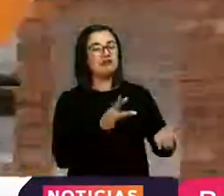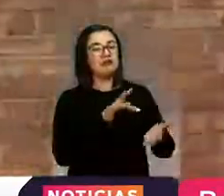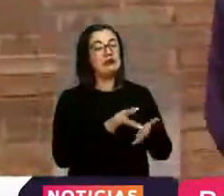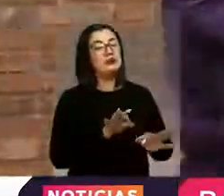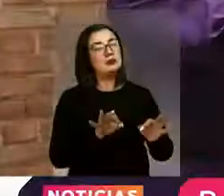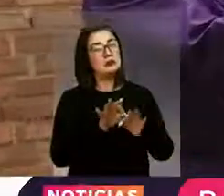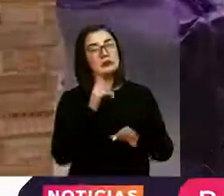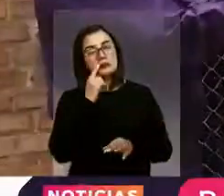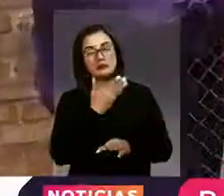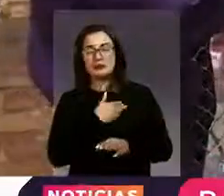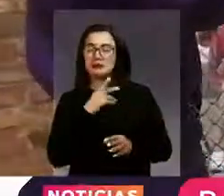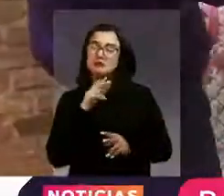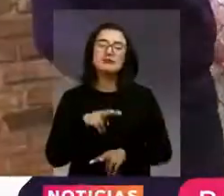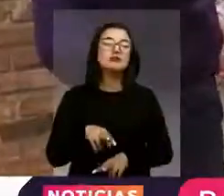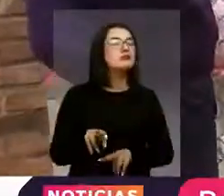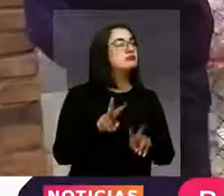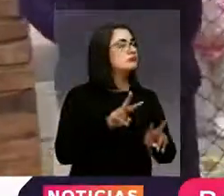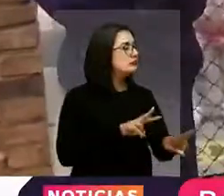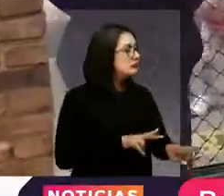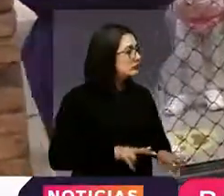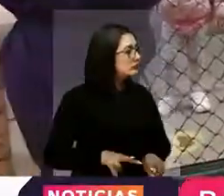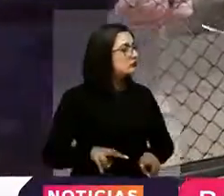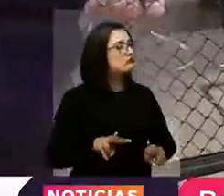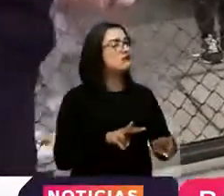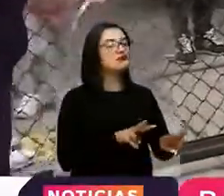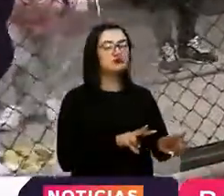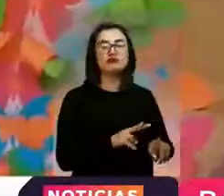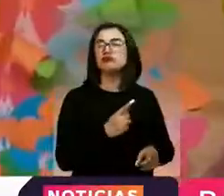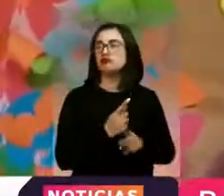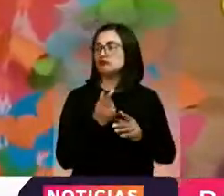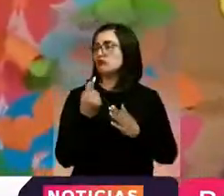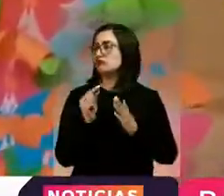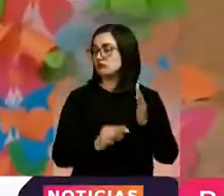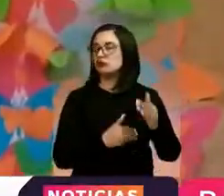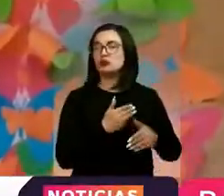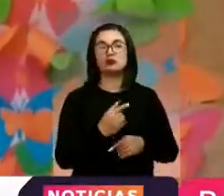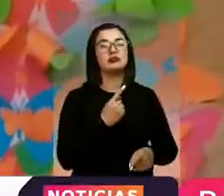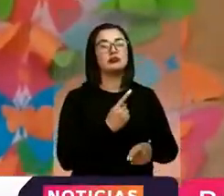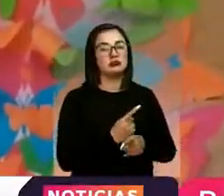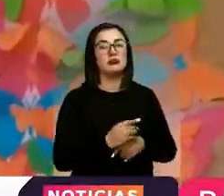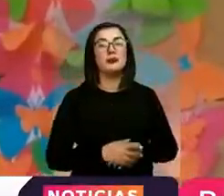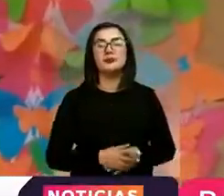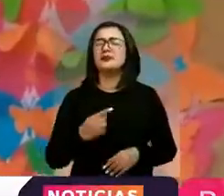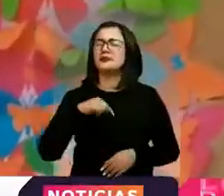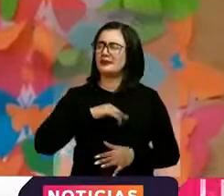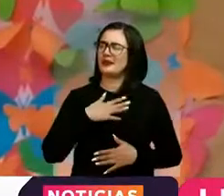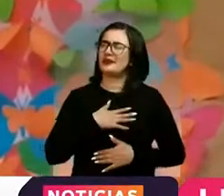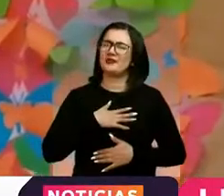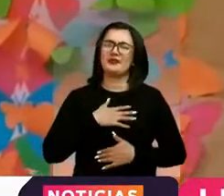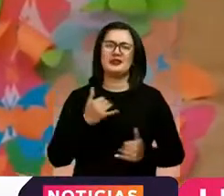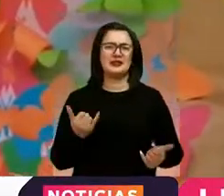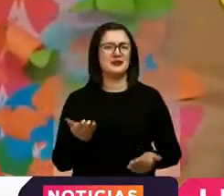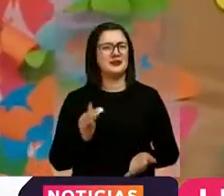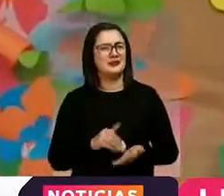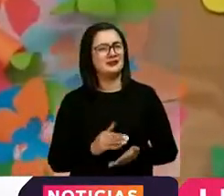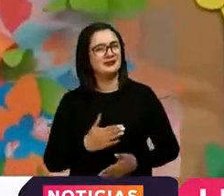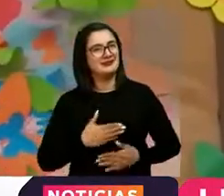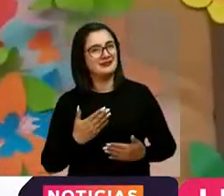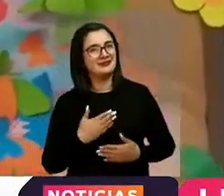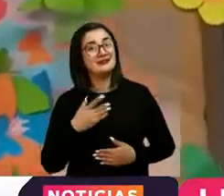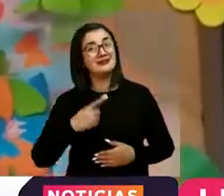hicieron un recorrido por el colegio y así se cercioraron del proceso. Estamos muy felices de volverlas a tener en el colegio y sabemos